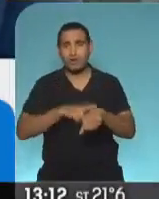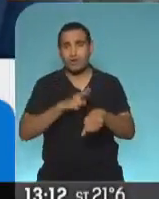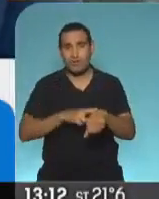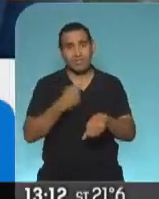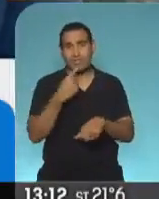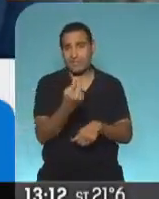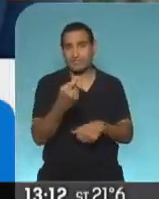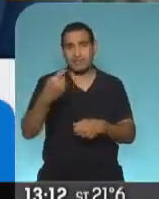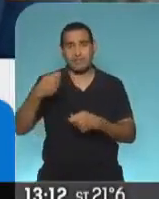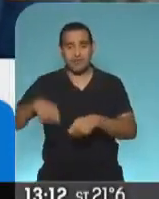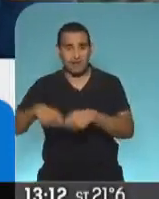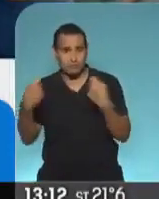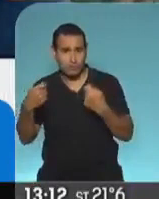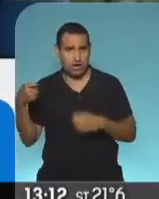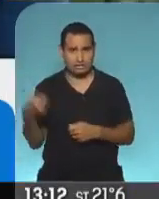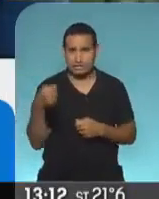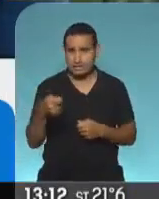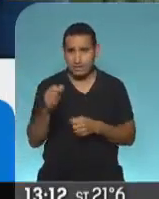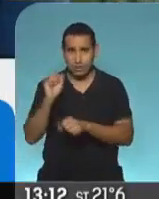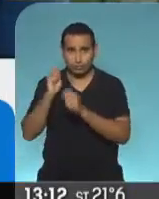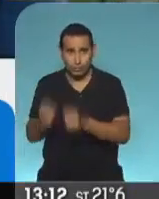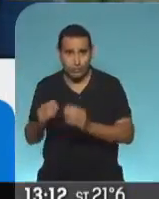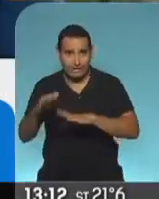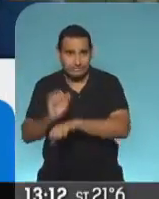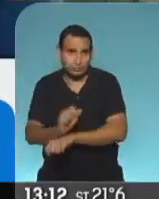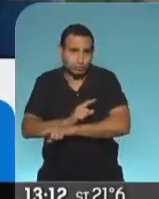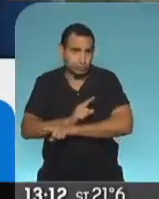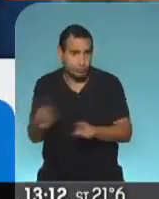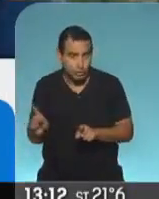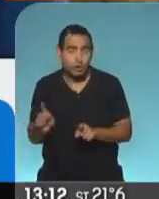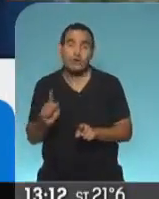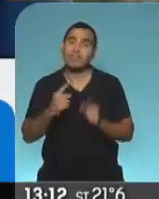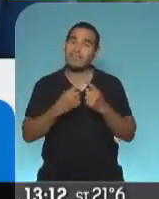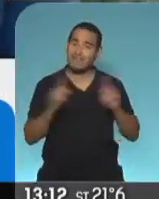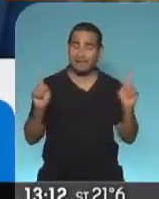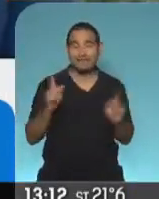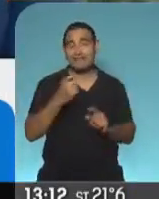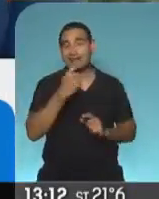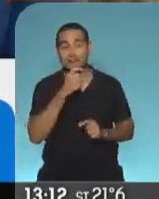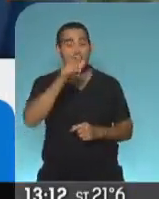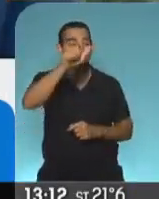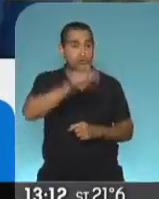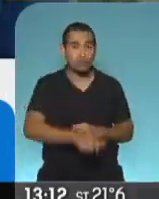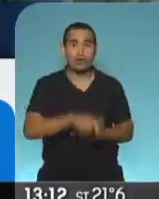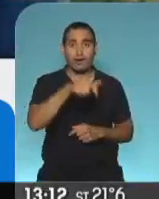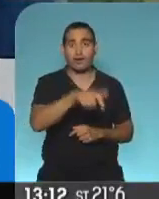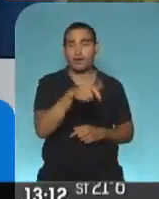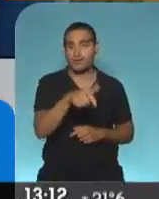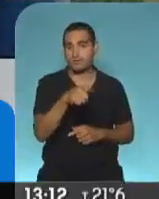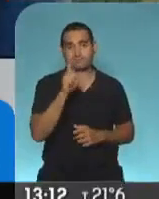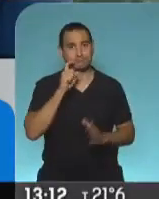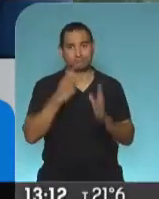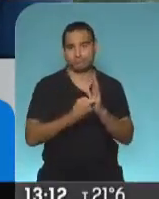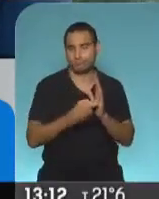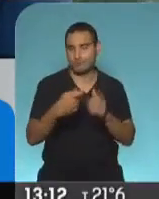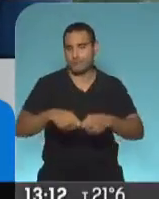de los que se habla. Ahora, distinto es el caso, que puede ocurrir, que una persona que haya sido responsable de un delito contra la